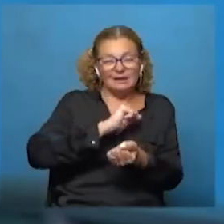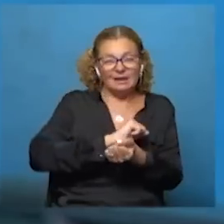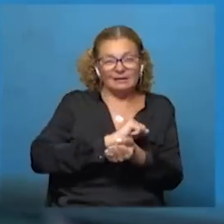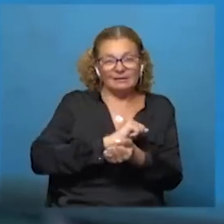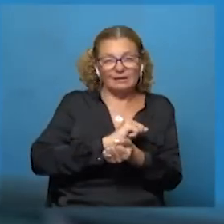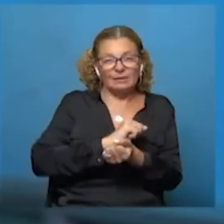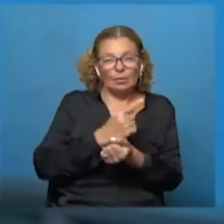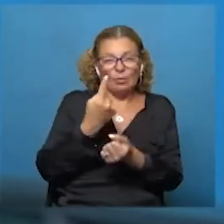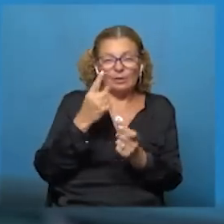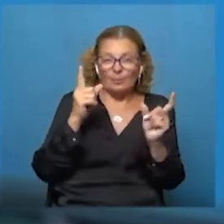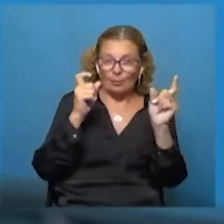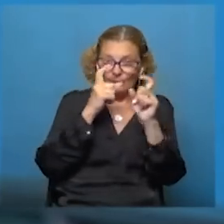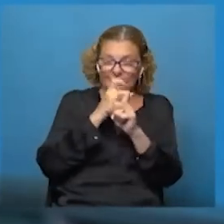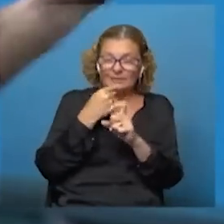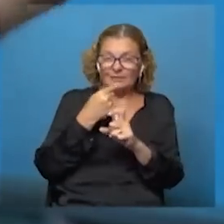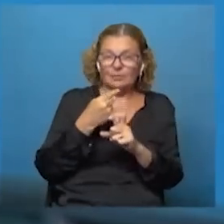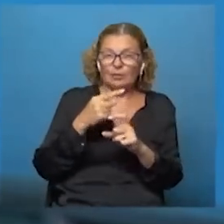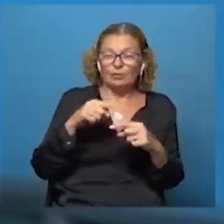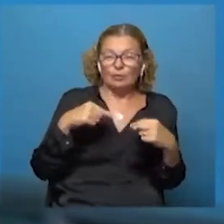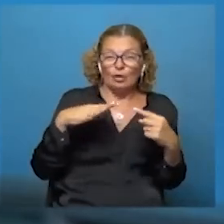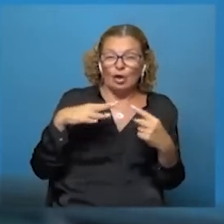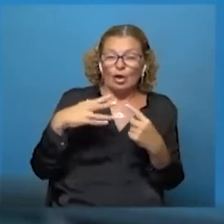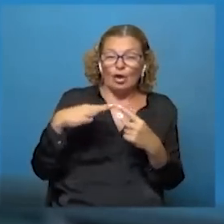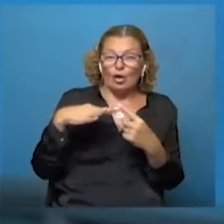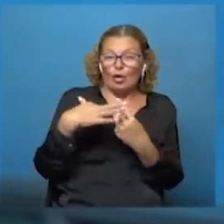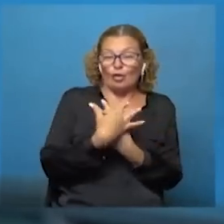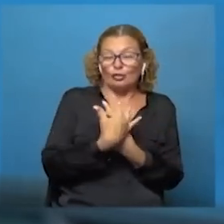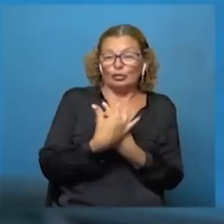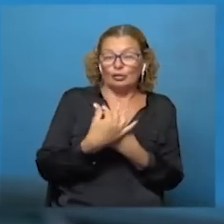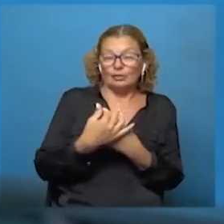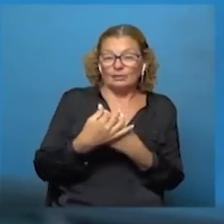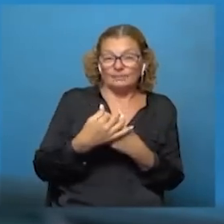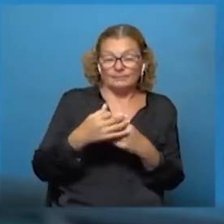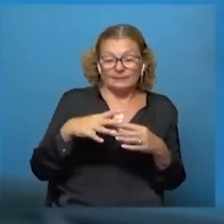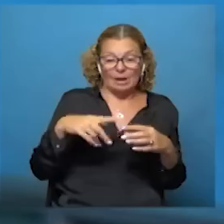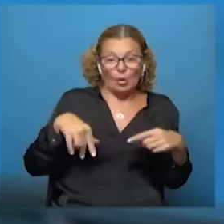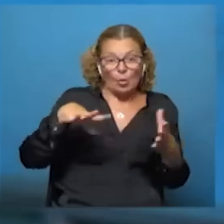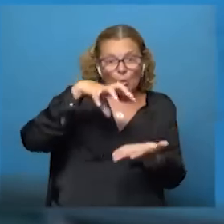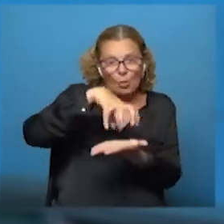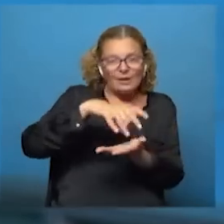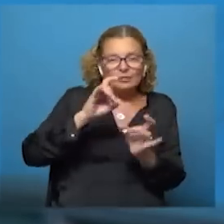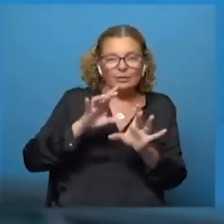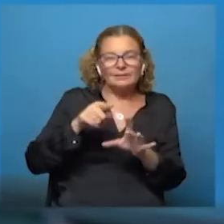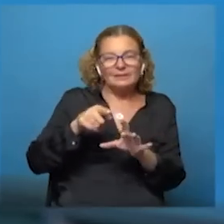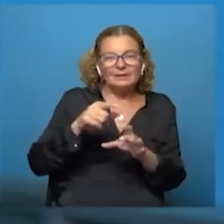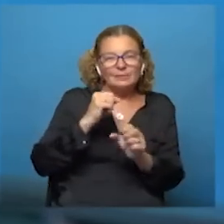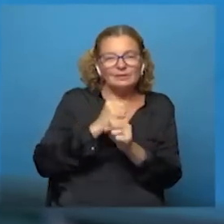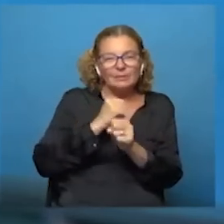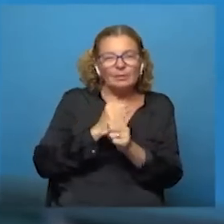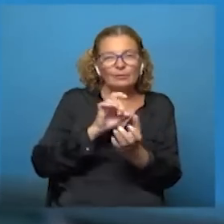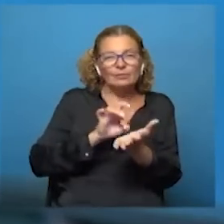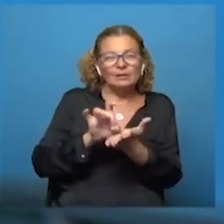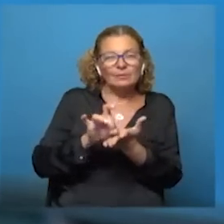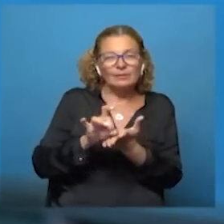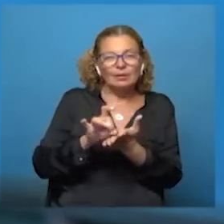una cárcel muy complicada y yo dije Bueno no solo el control exterior de del perímetro sino que quede gestionada por un servicio